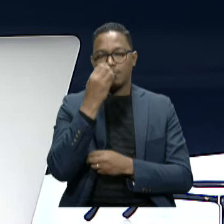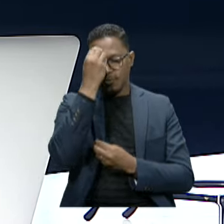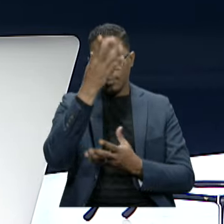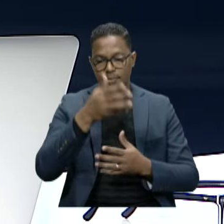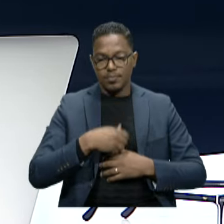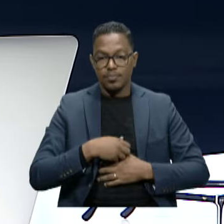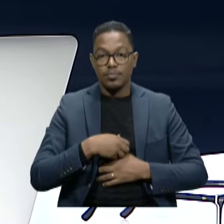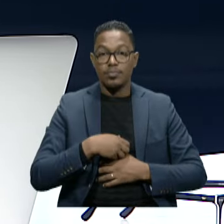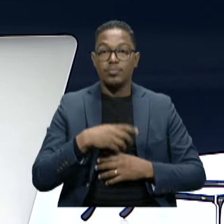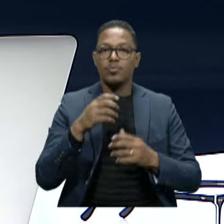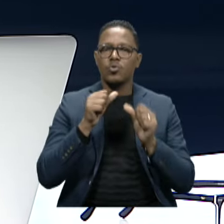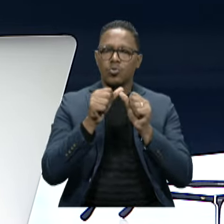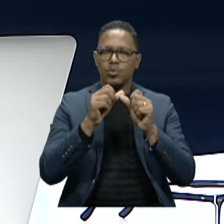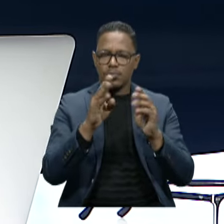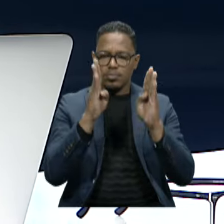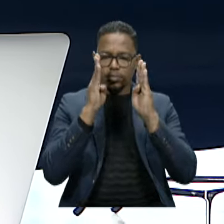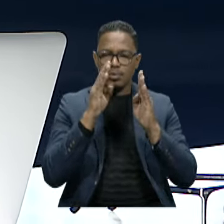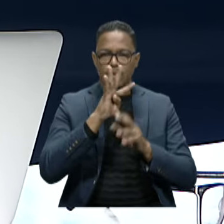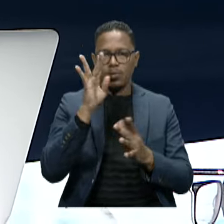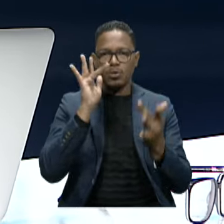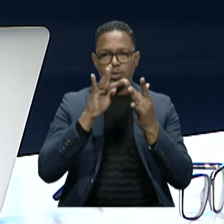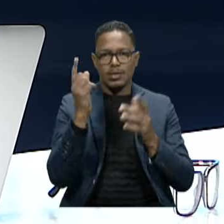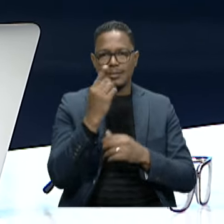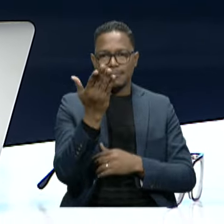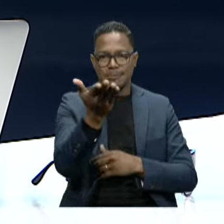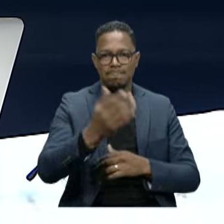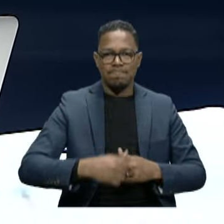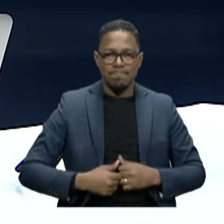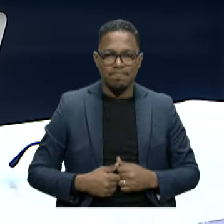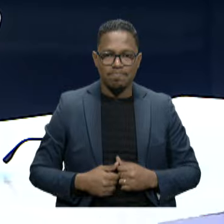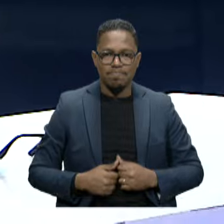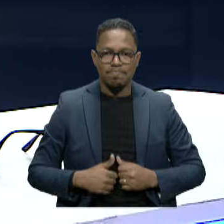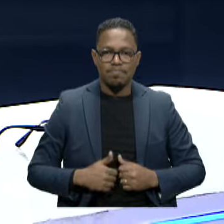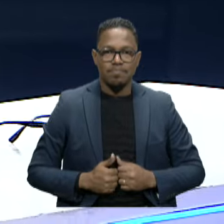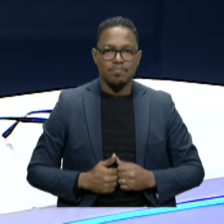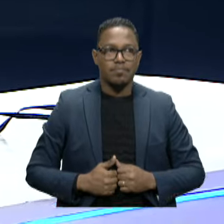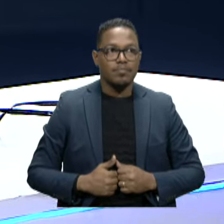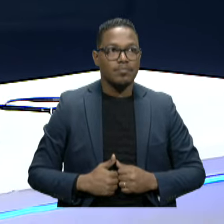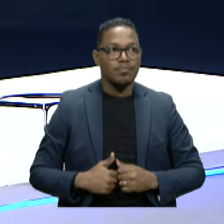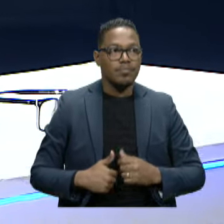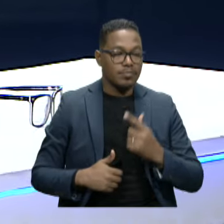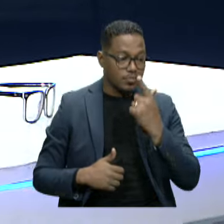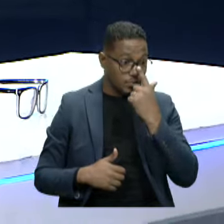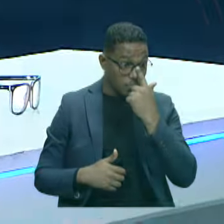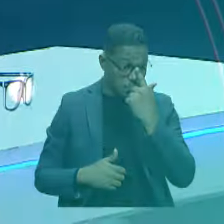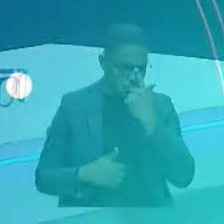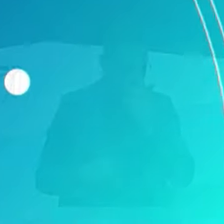Mantenga la sintonía, como siempre, el 4 conecta. Feliz resto de la tarde.